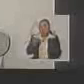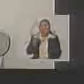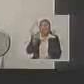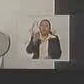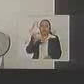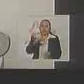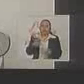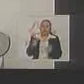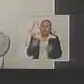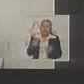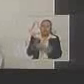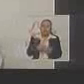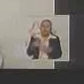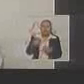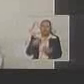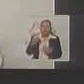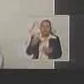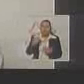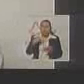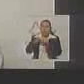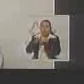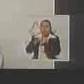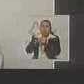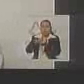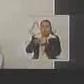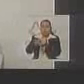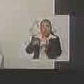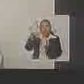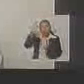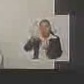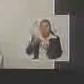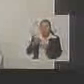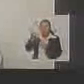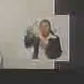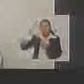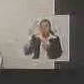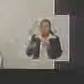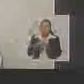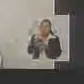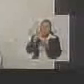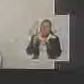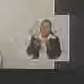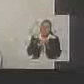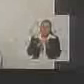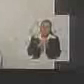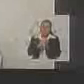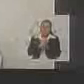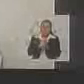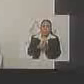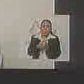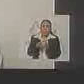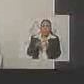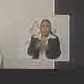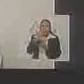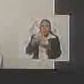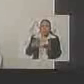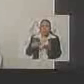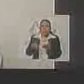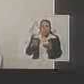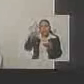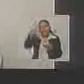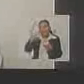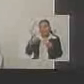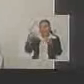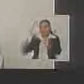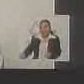de regularizarlos sin tener necesidad de realizar algún moche para abrir o ubicarse en algún lugar que no afecte a